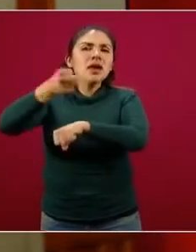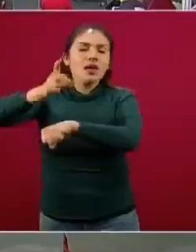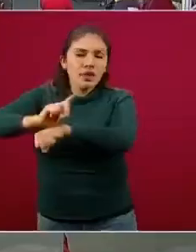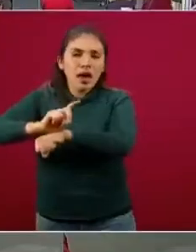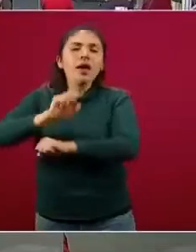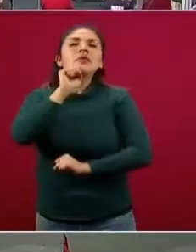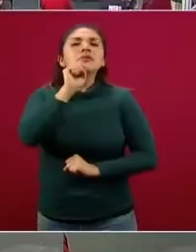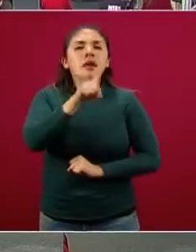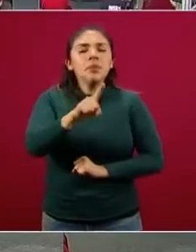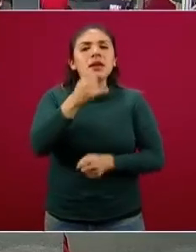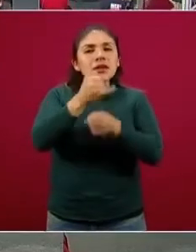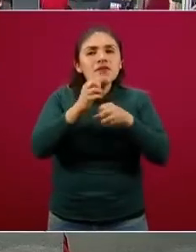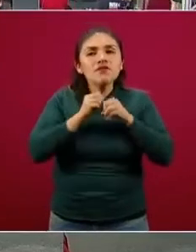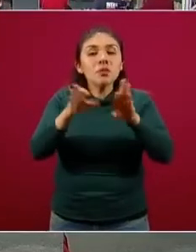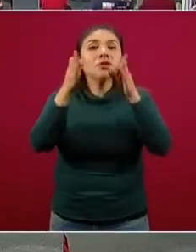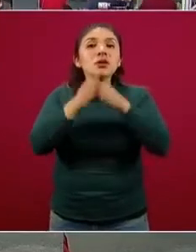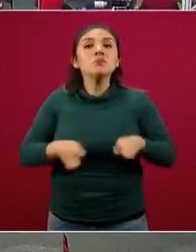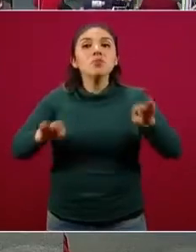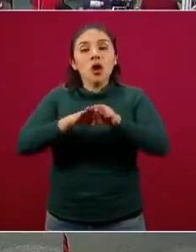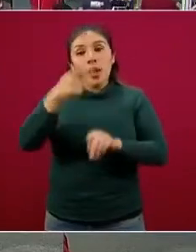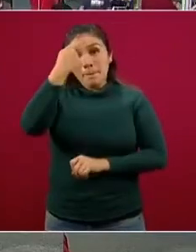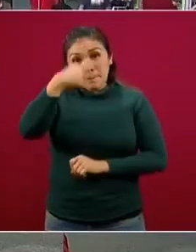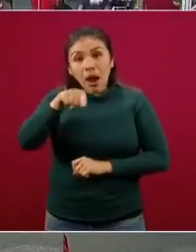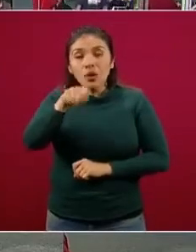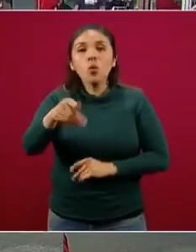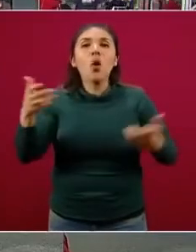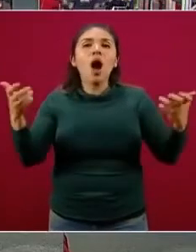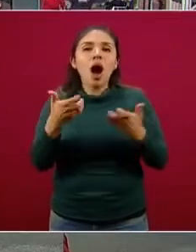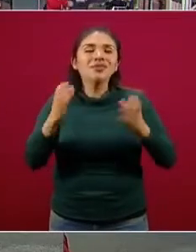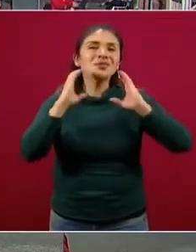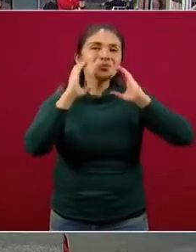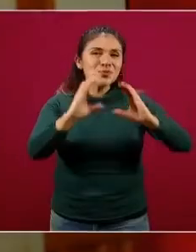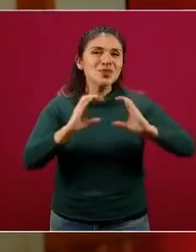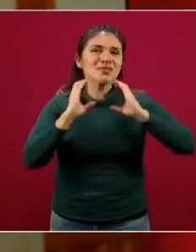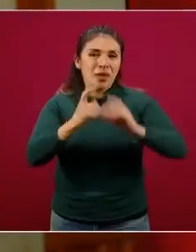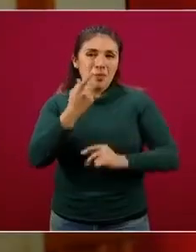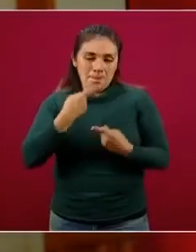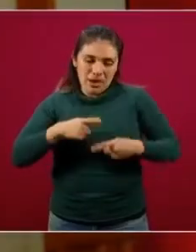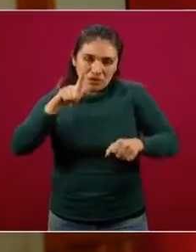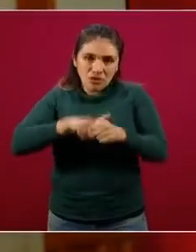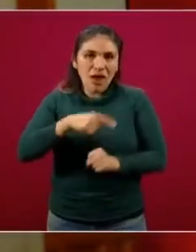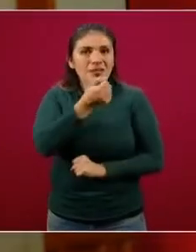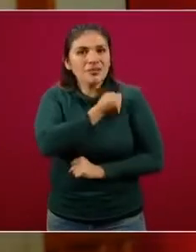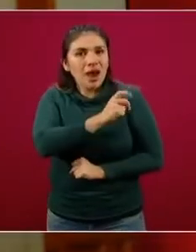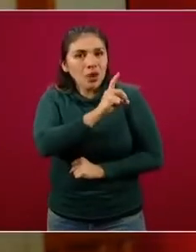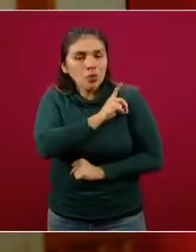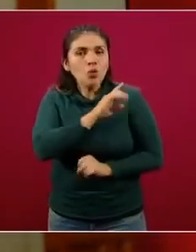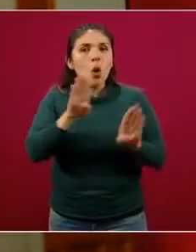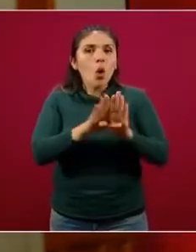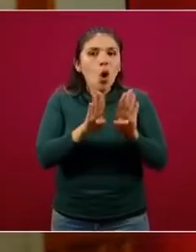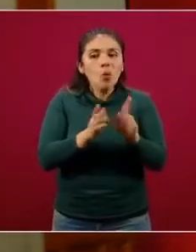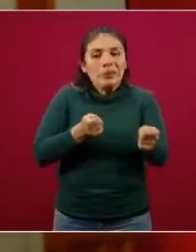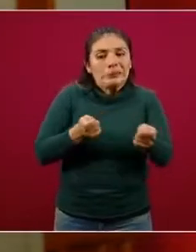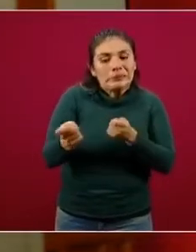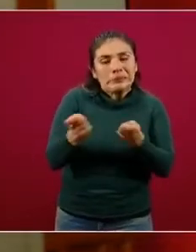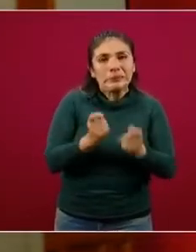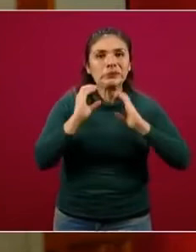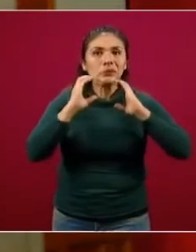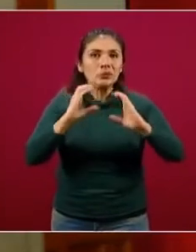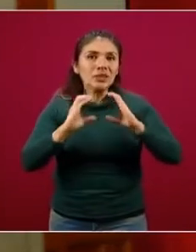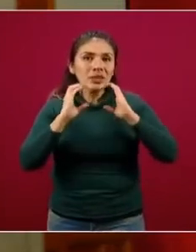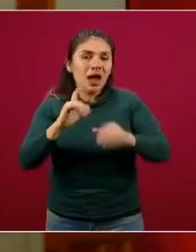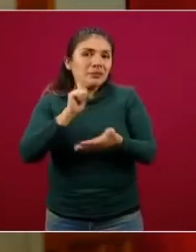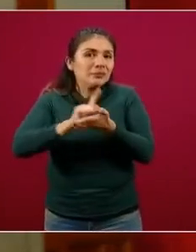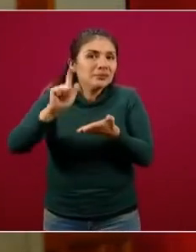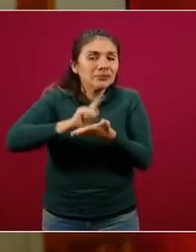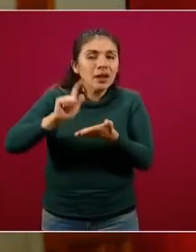también la información relevante para poder realizar el autocuidado a la salud, llevar a cabo las medidas preventivas sobre